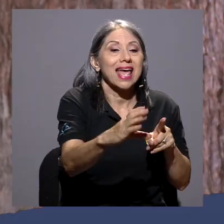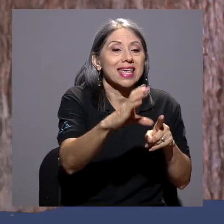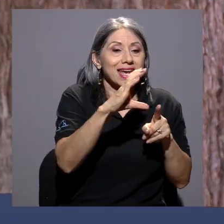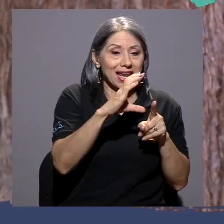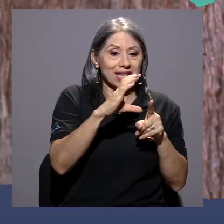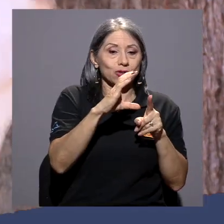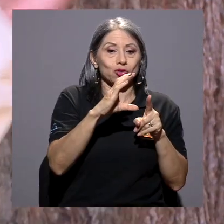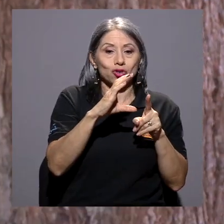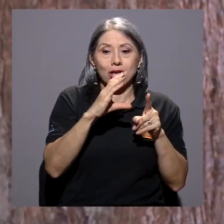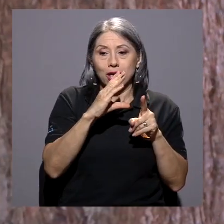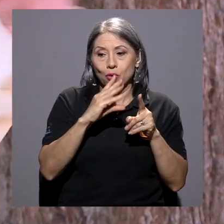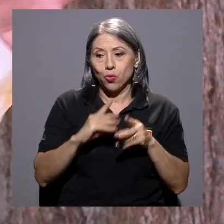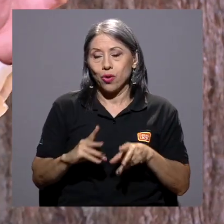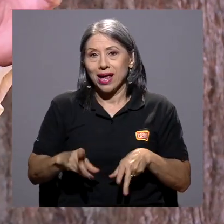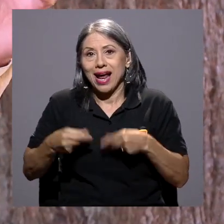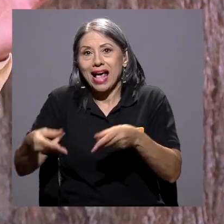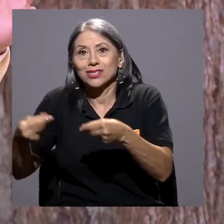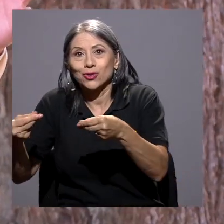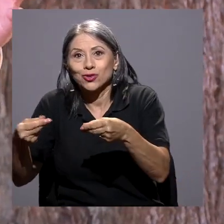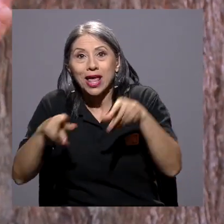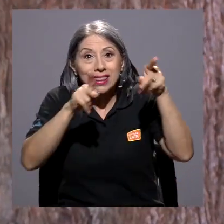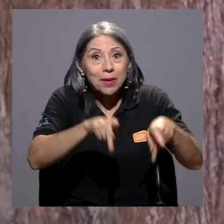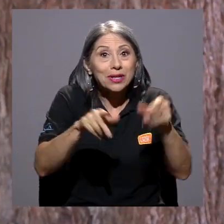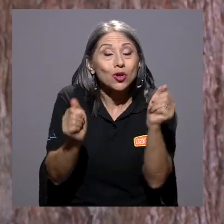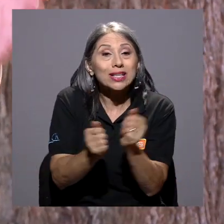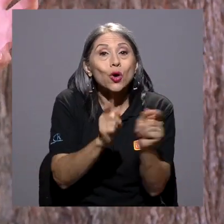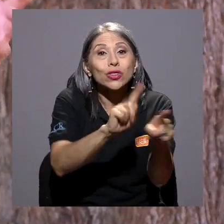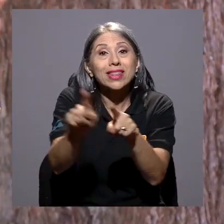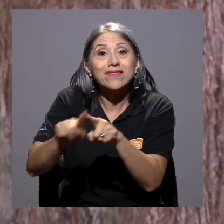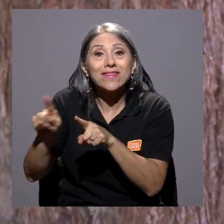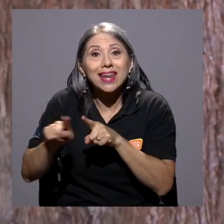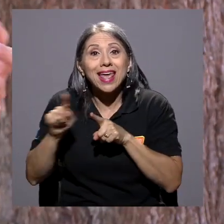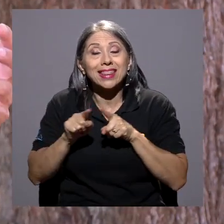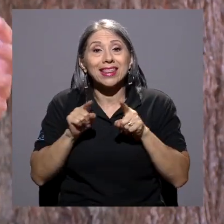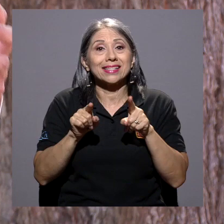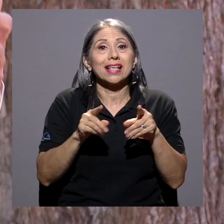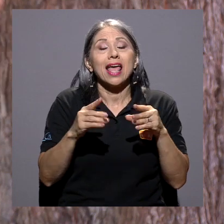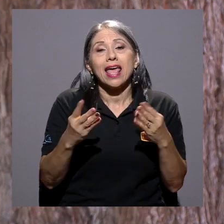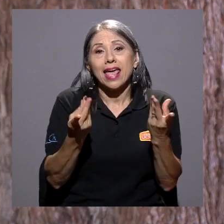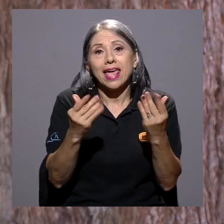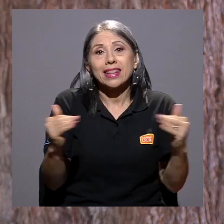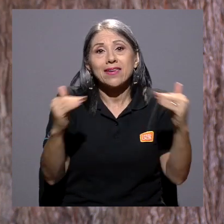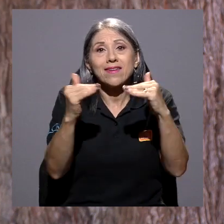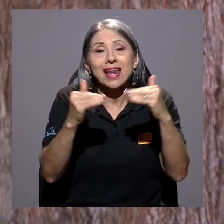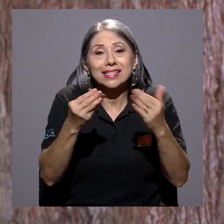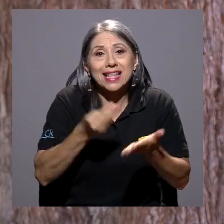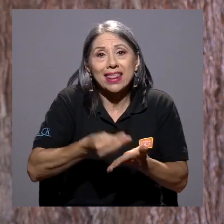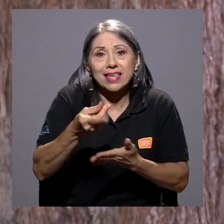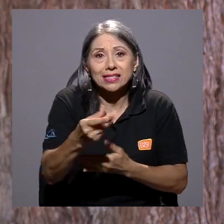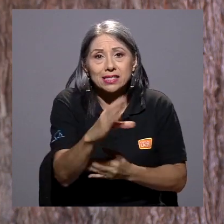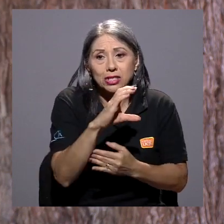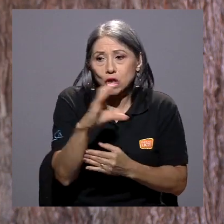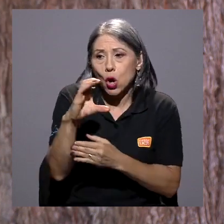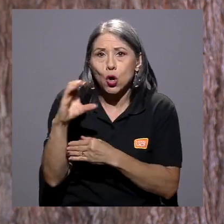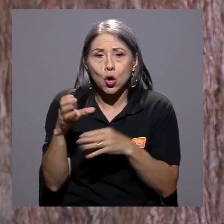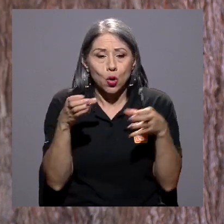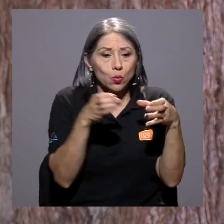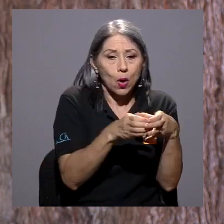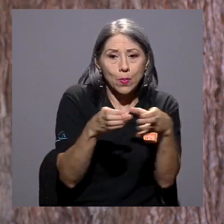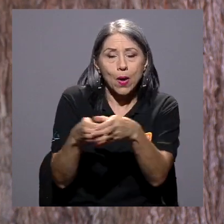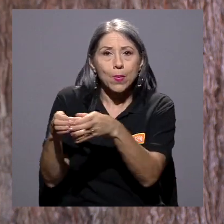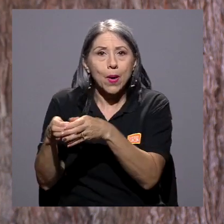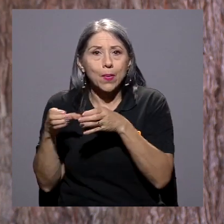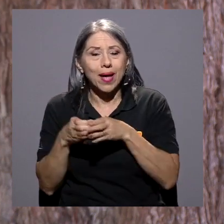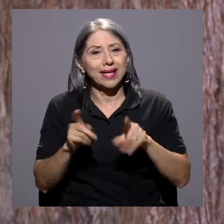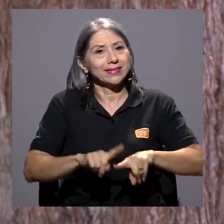gastos entre la población de los diferentes deciles se ha distanciado mucho. O sea, algo importante aquí no es que hay